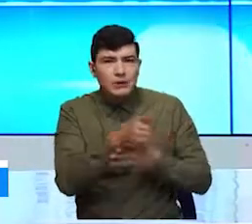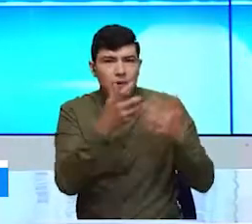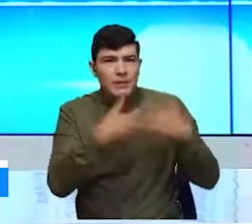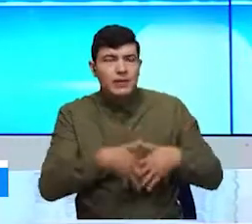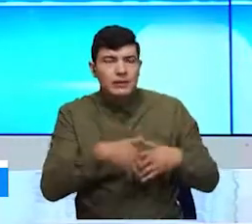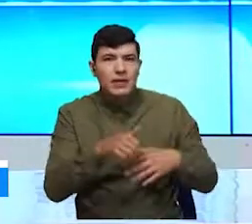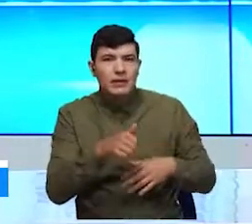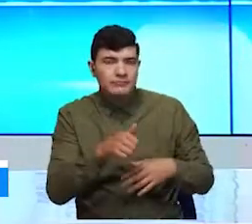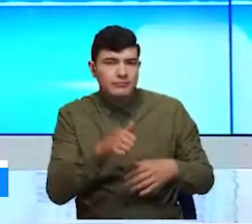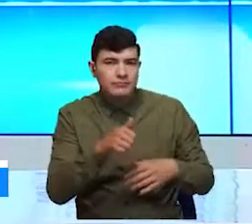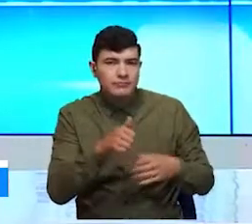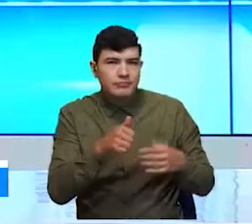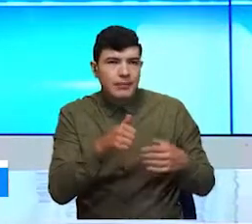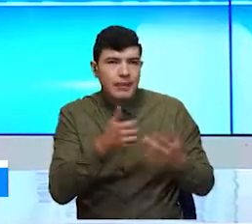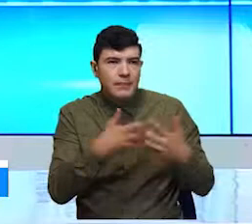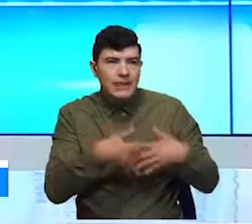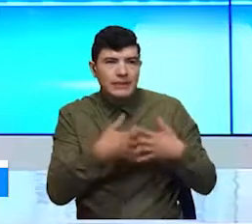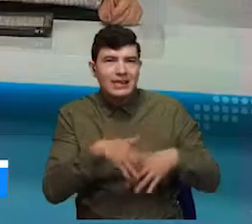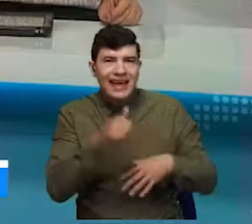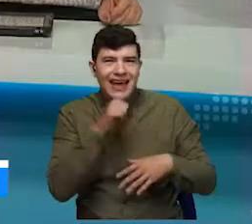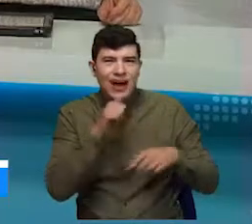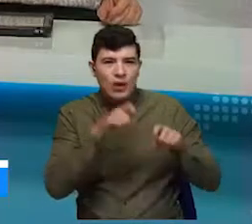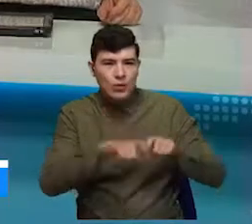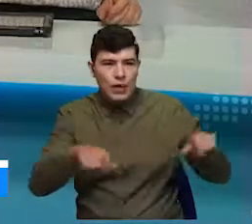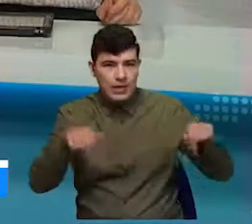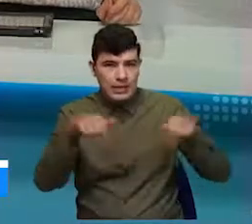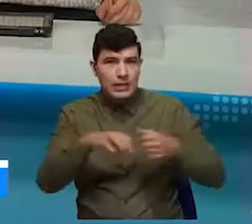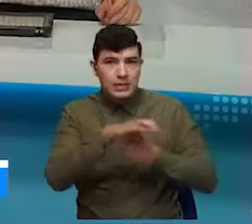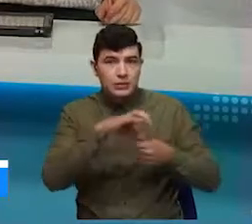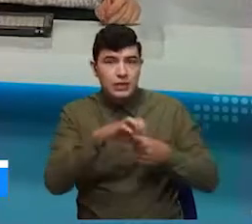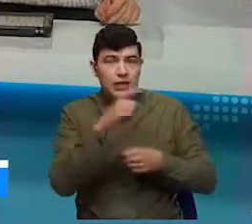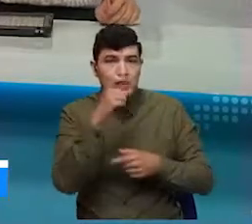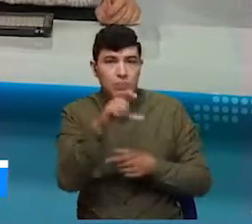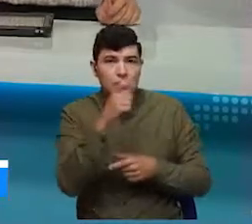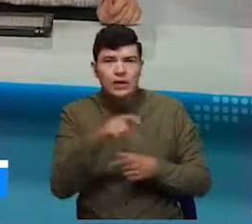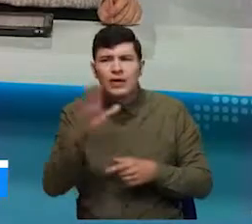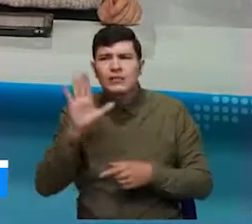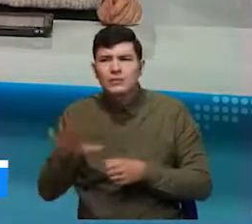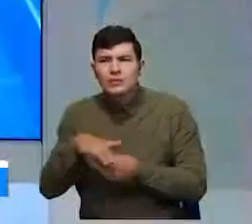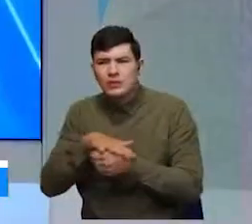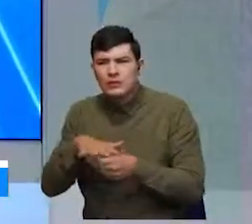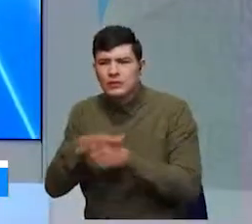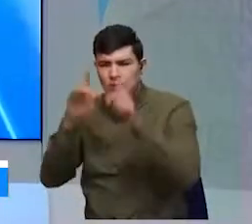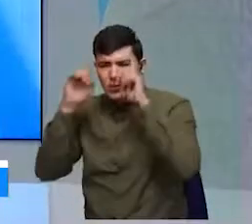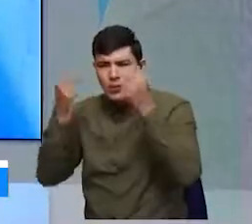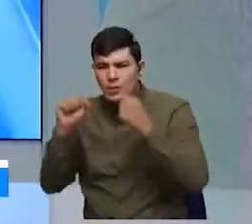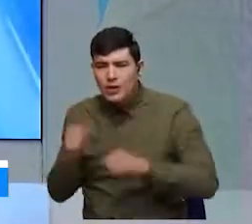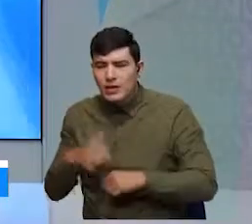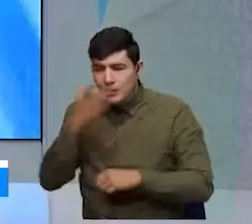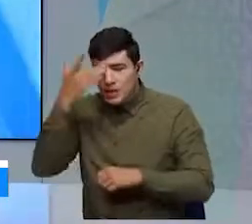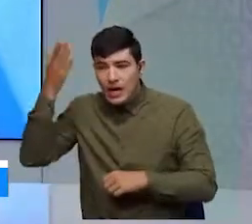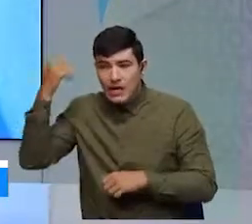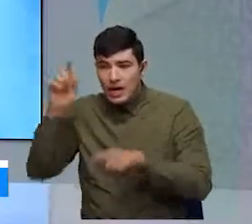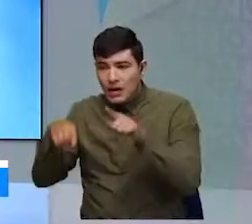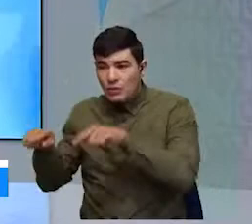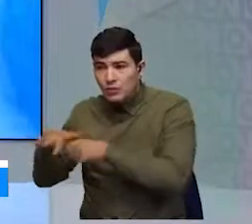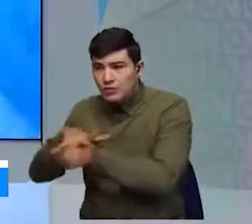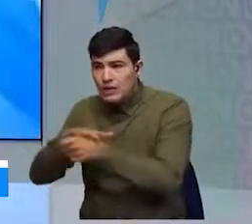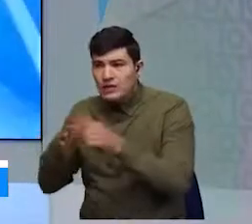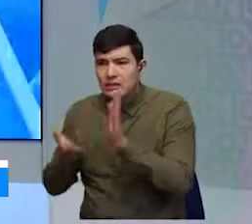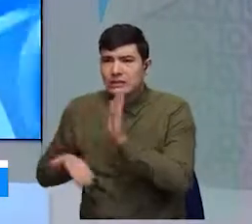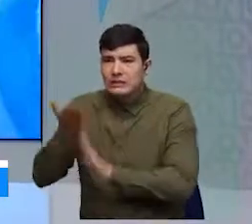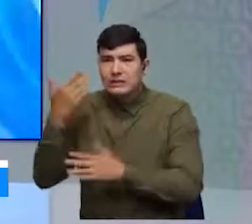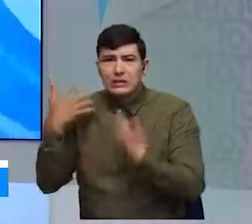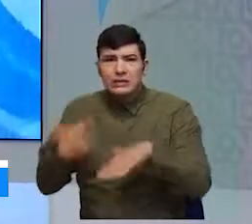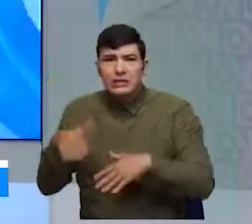acueducto y alcantarillado de la ciudad esta situación es muy preocupante debido a las altas sumas de dinero que en algunos sectores superan en casi